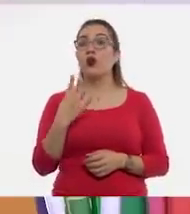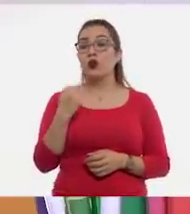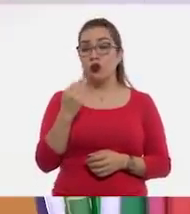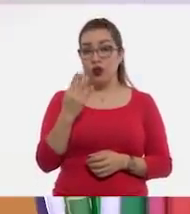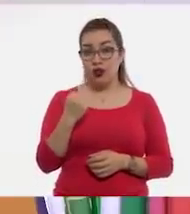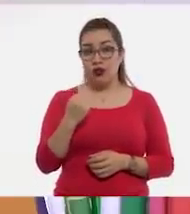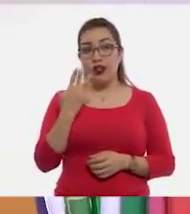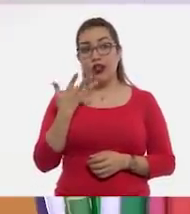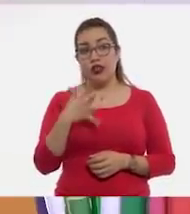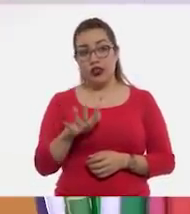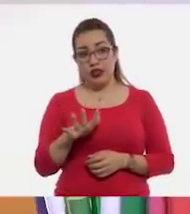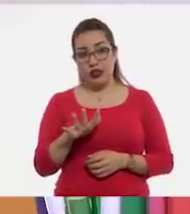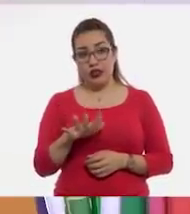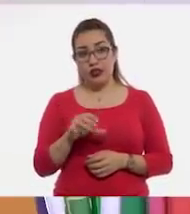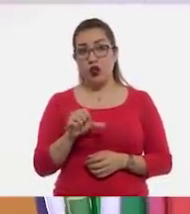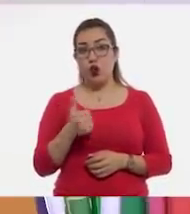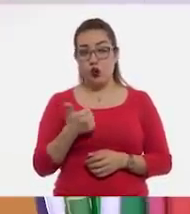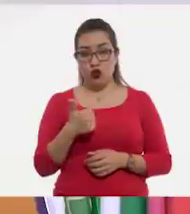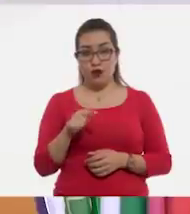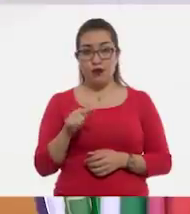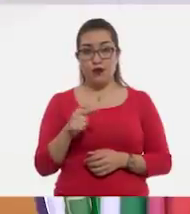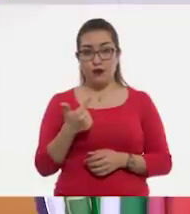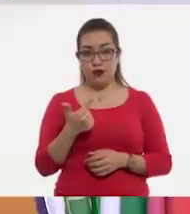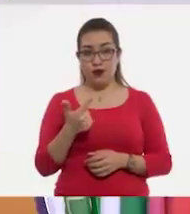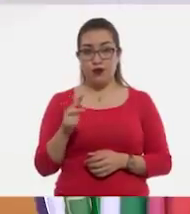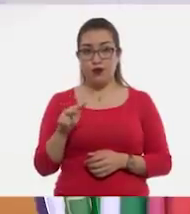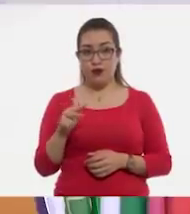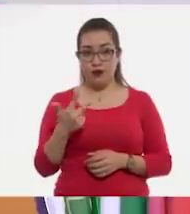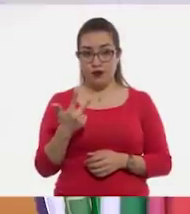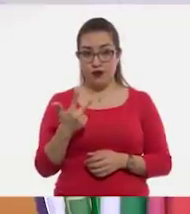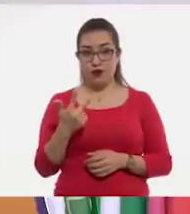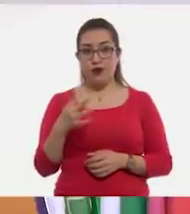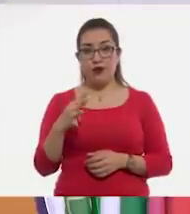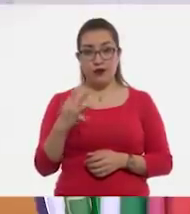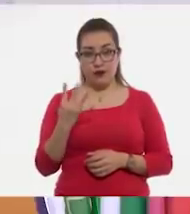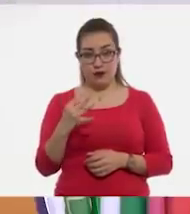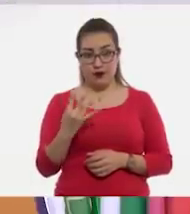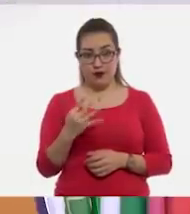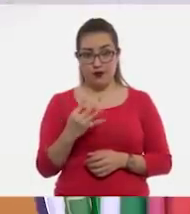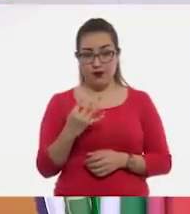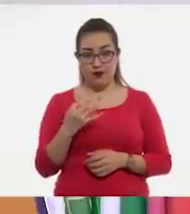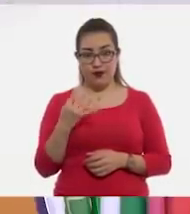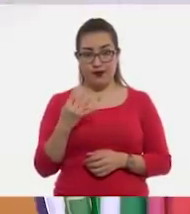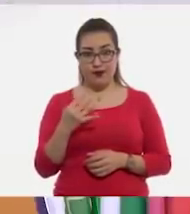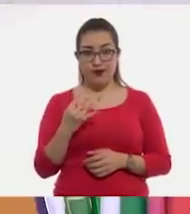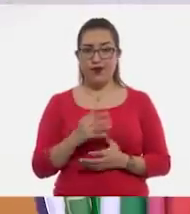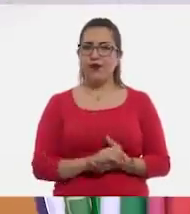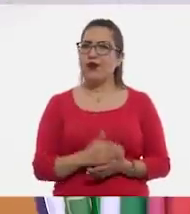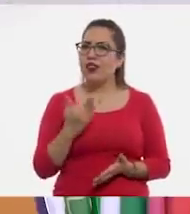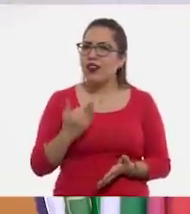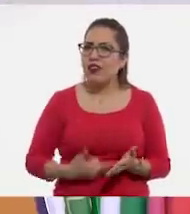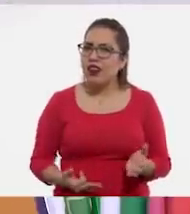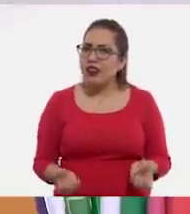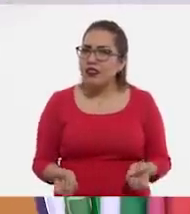8, 9, 10, 11, 12, 13, 14. ¿Cuántas